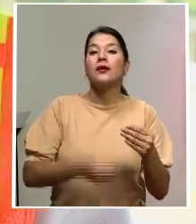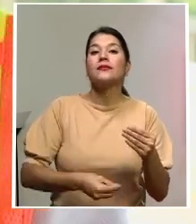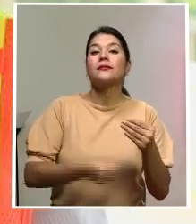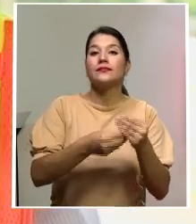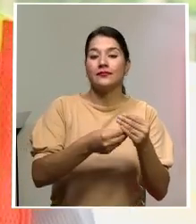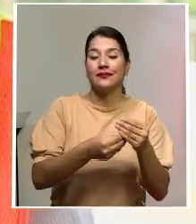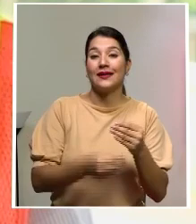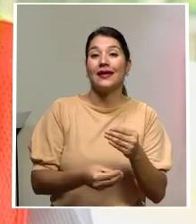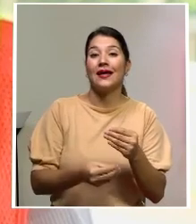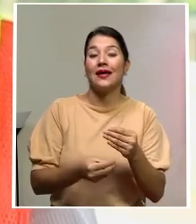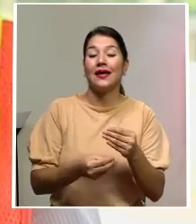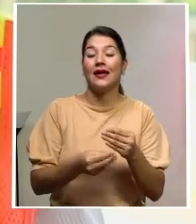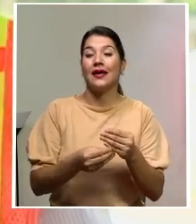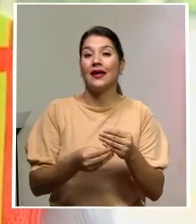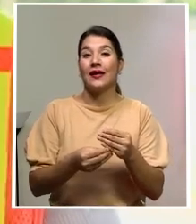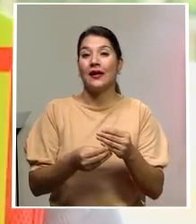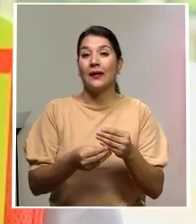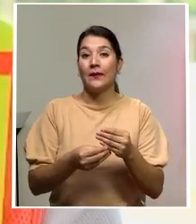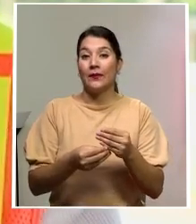legal,